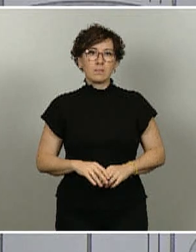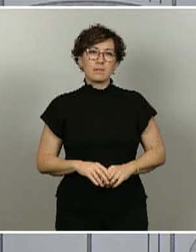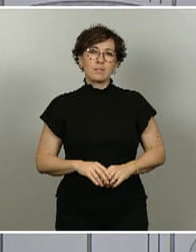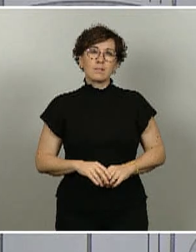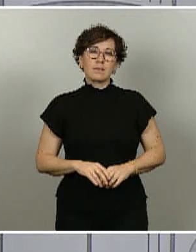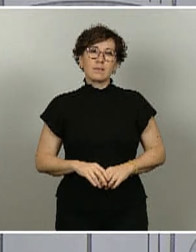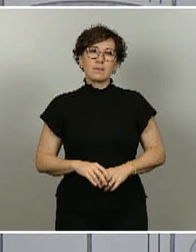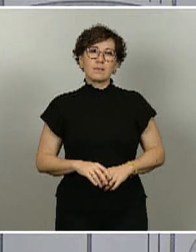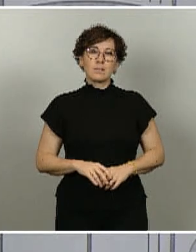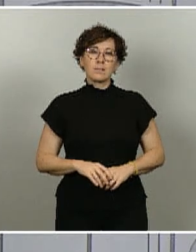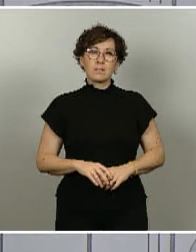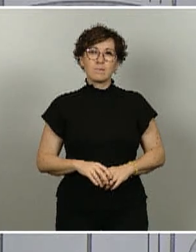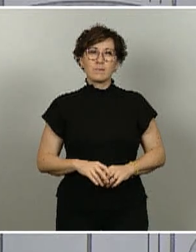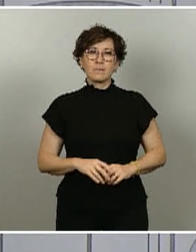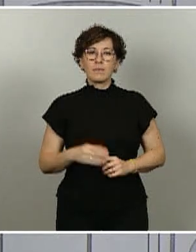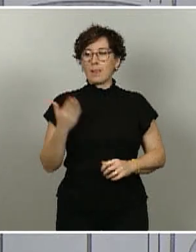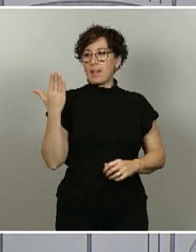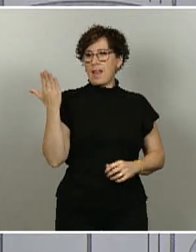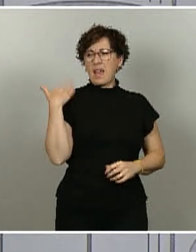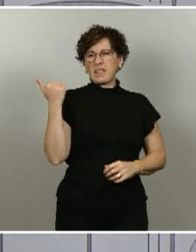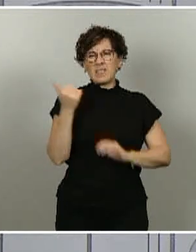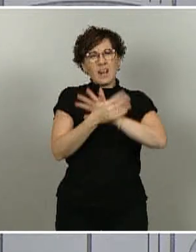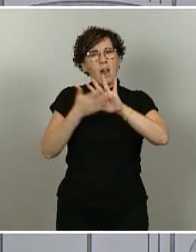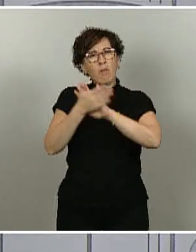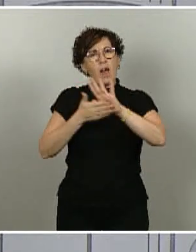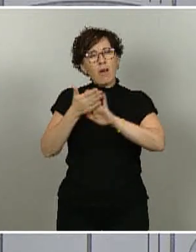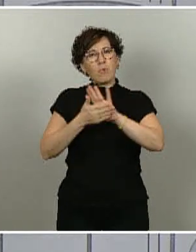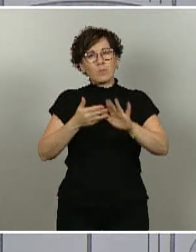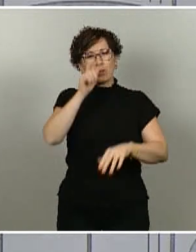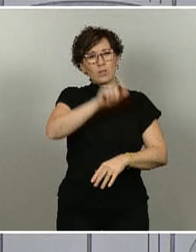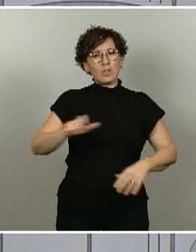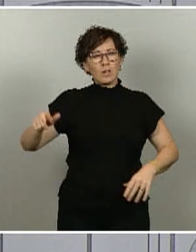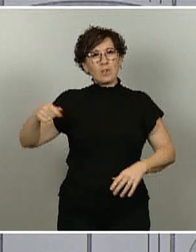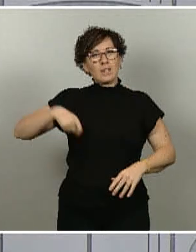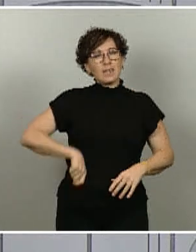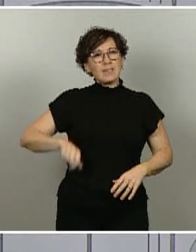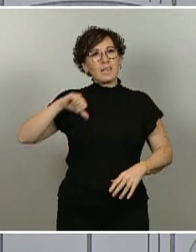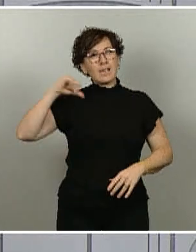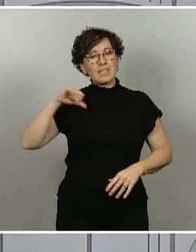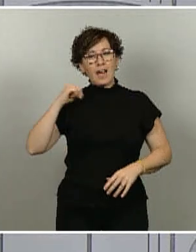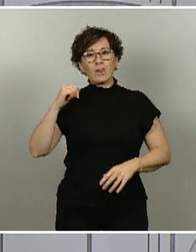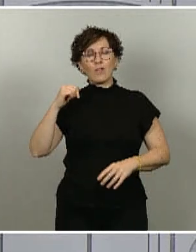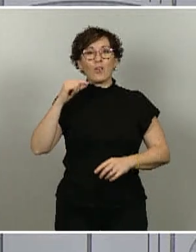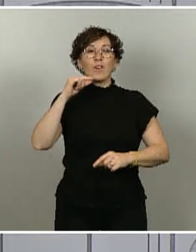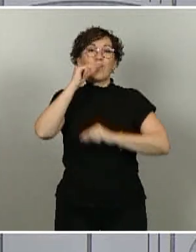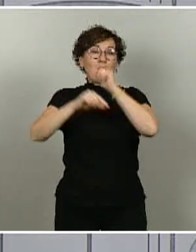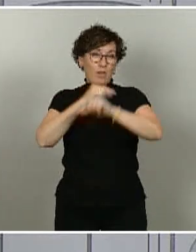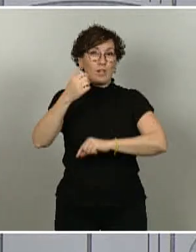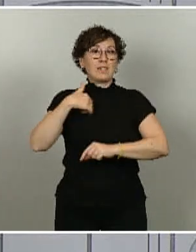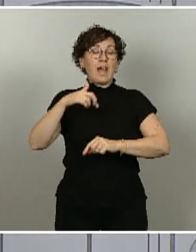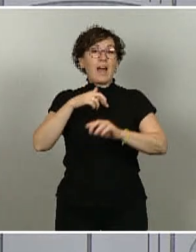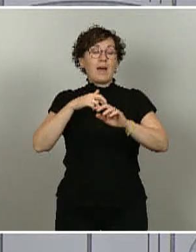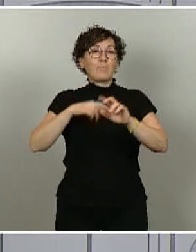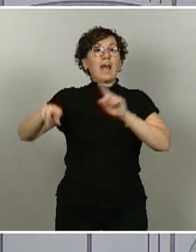comentamos, hubo algunas preguntas sobre los sanitarios y sobre las infecciones resueltas. Los llamaban curados, pero en realidad son infecciones resueltas, porque también